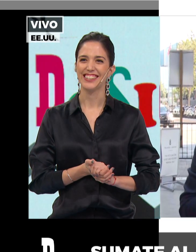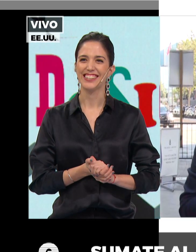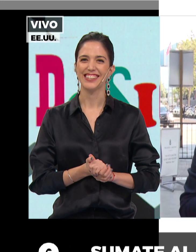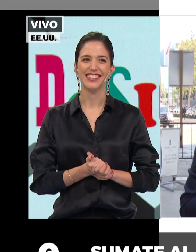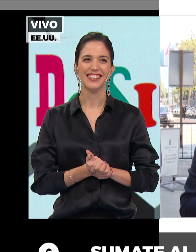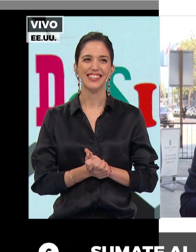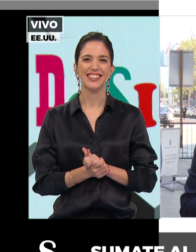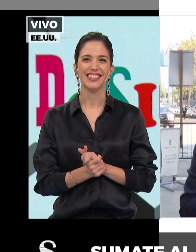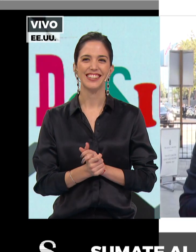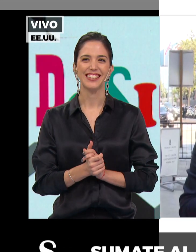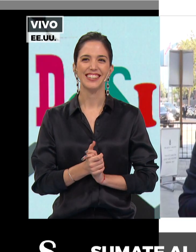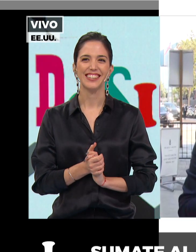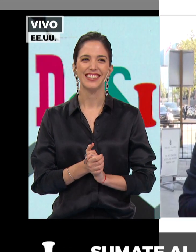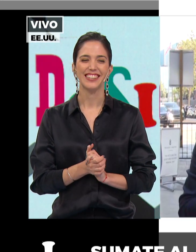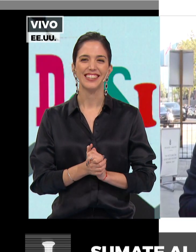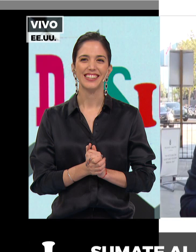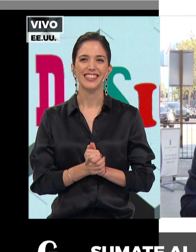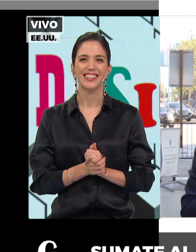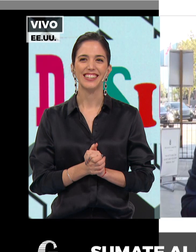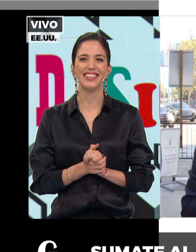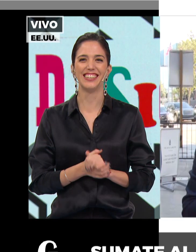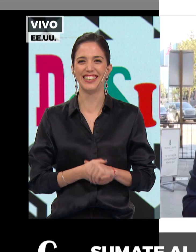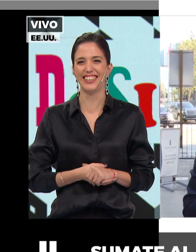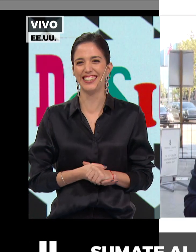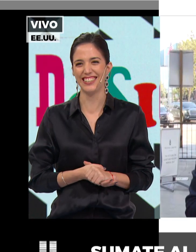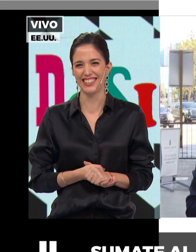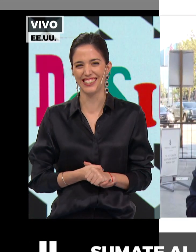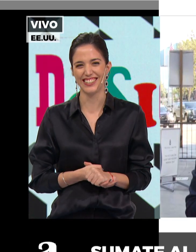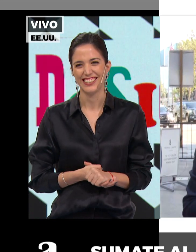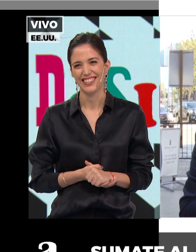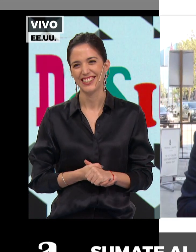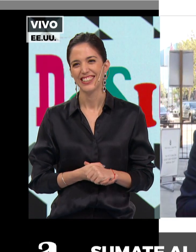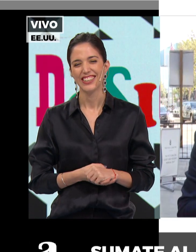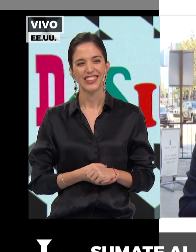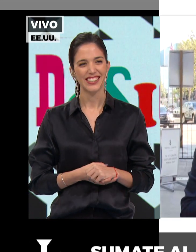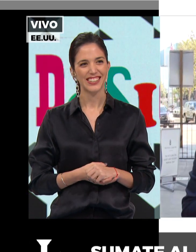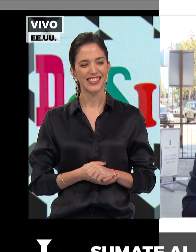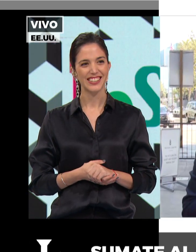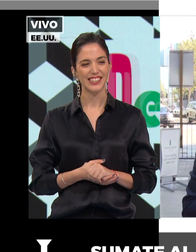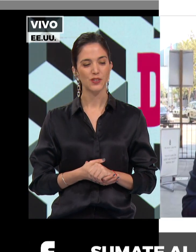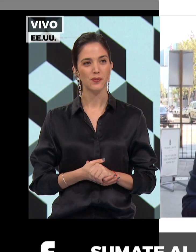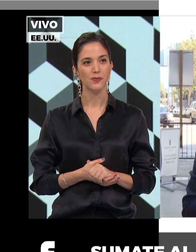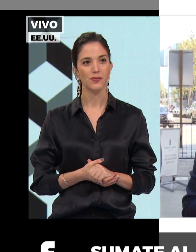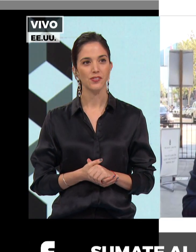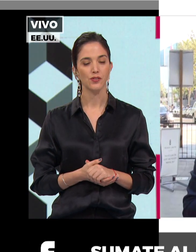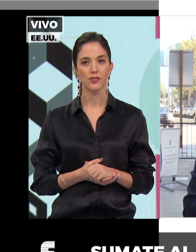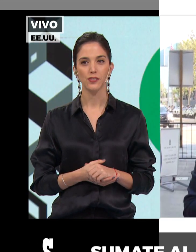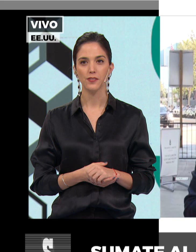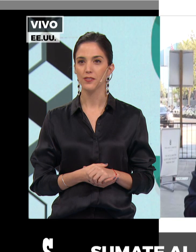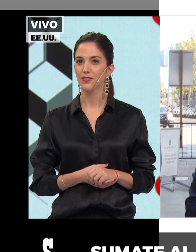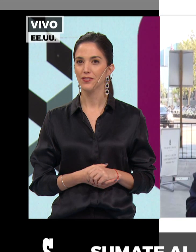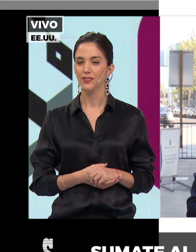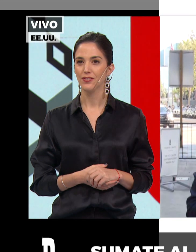esta es un vínculo de cercanía está muy bien pero claro de los